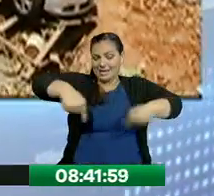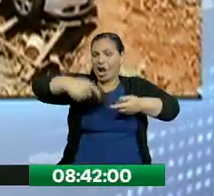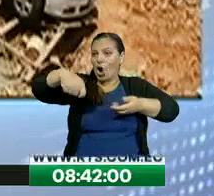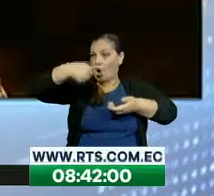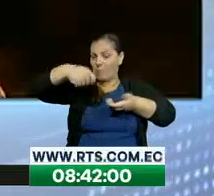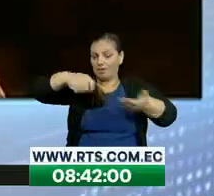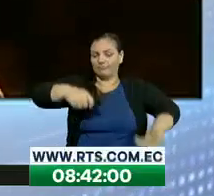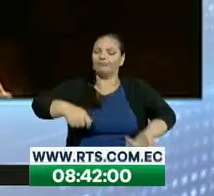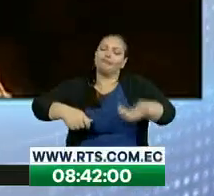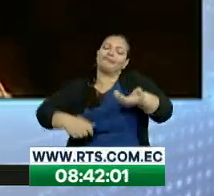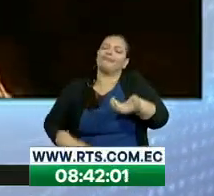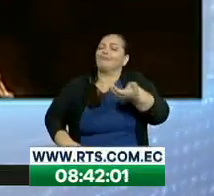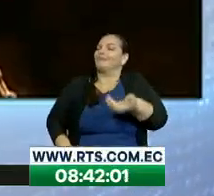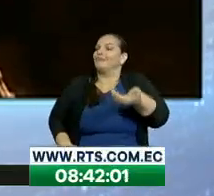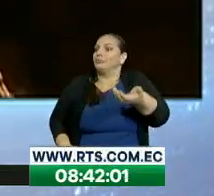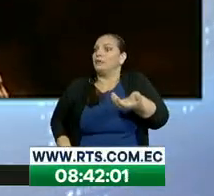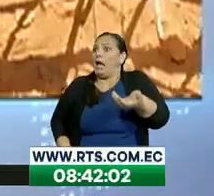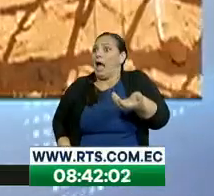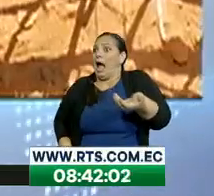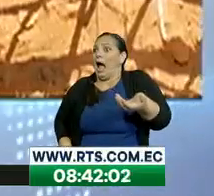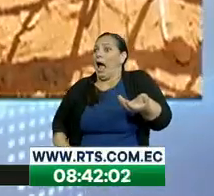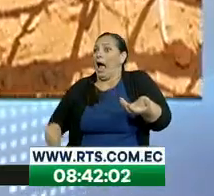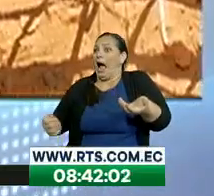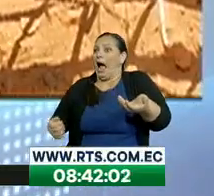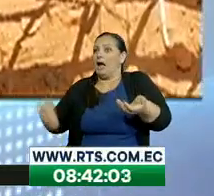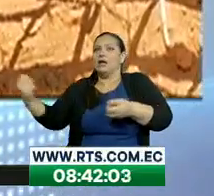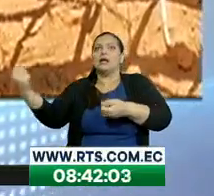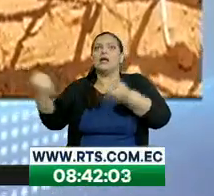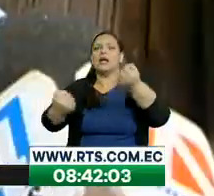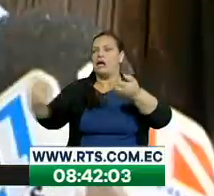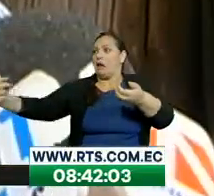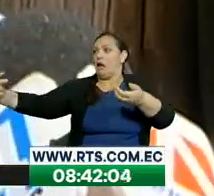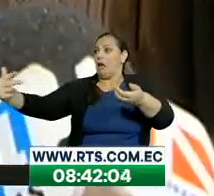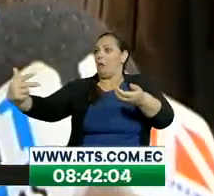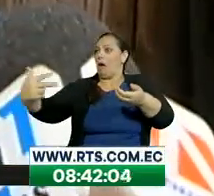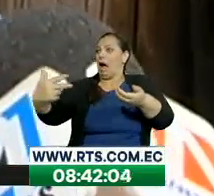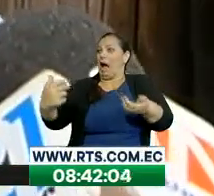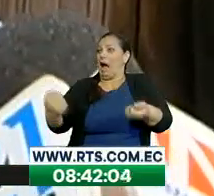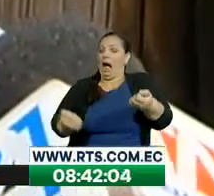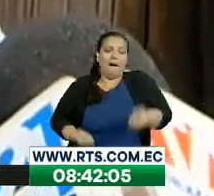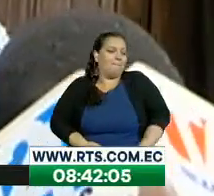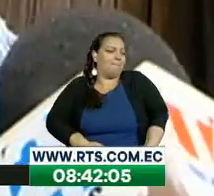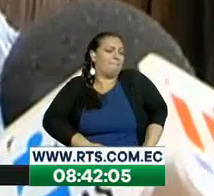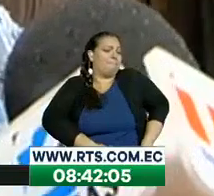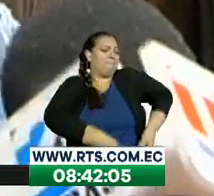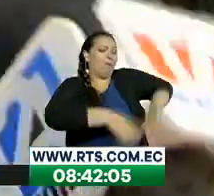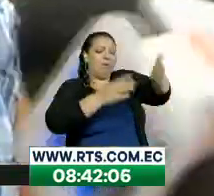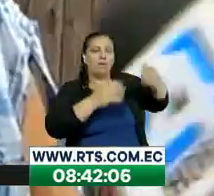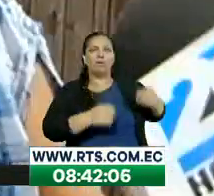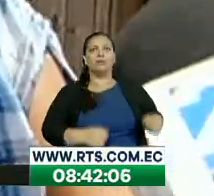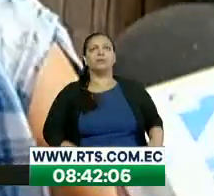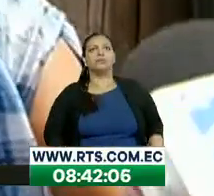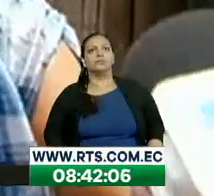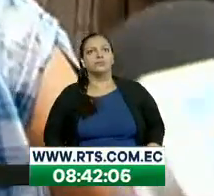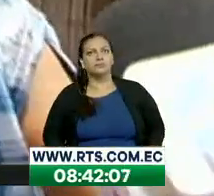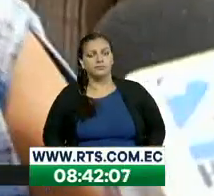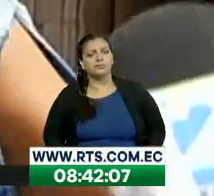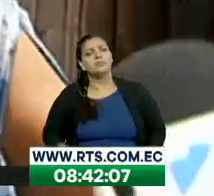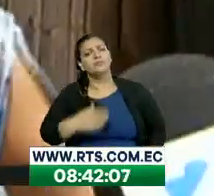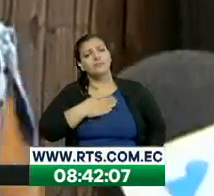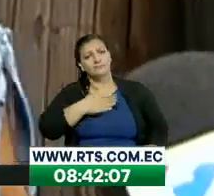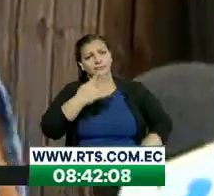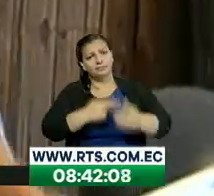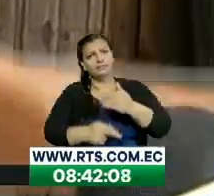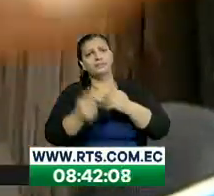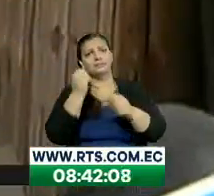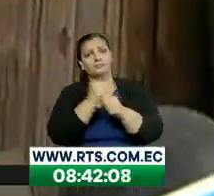Obvio, yo esa pared toda se la llevó, fue apuntaladita con madera. Yo aquí, mi hijo trabaja aquí, artesanía, con los motores, que todo